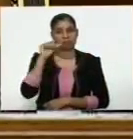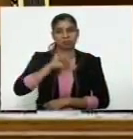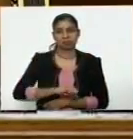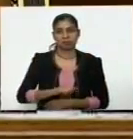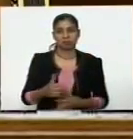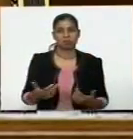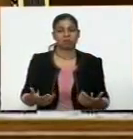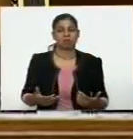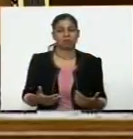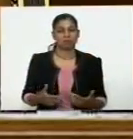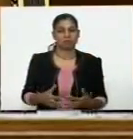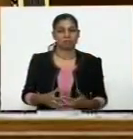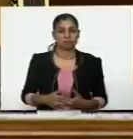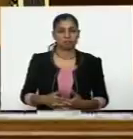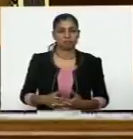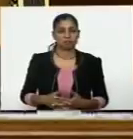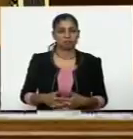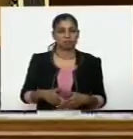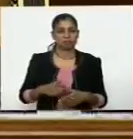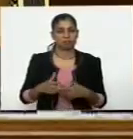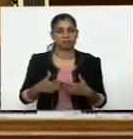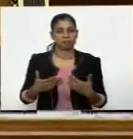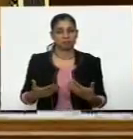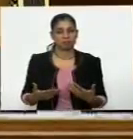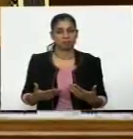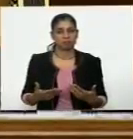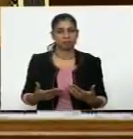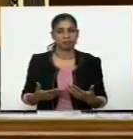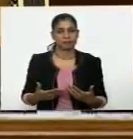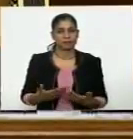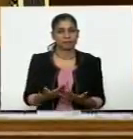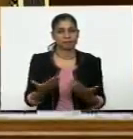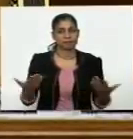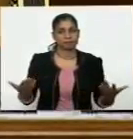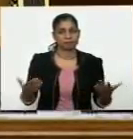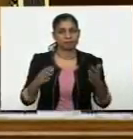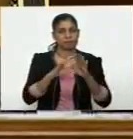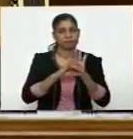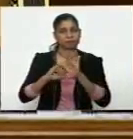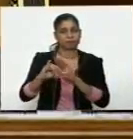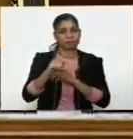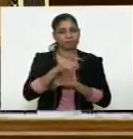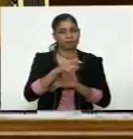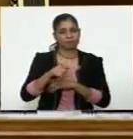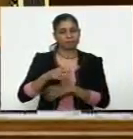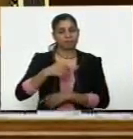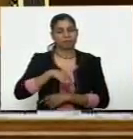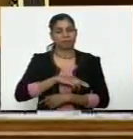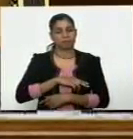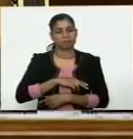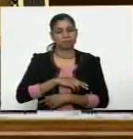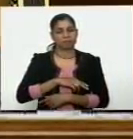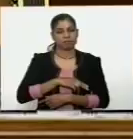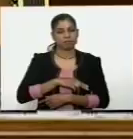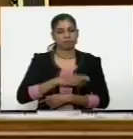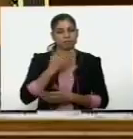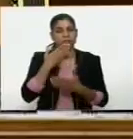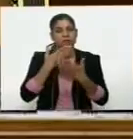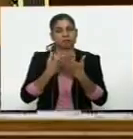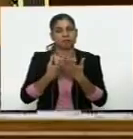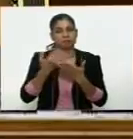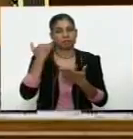desparpajo. Por eso, distinguidos constituyentes, nosotros hemos traído una